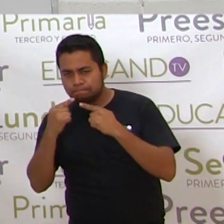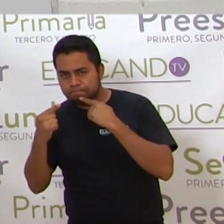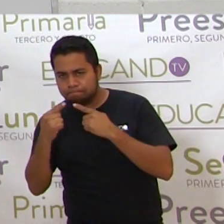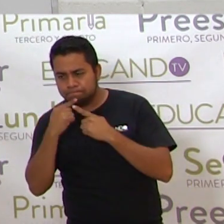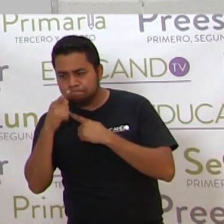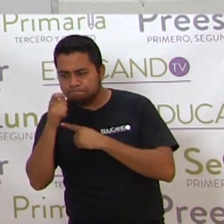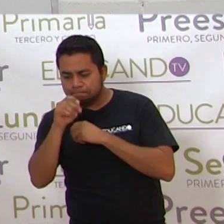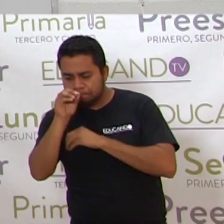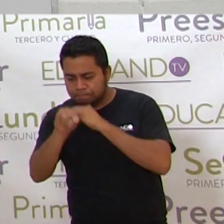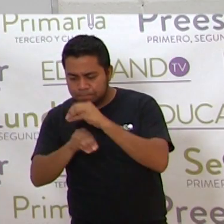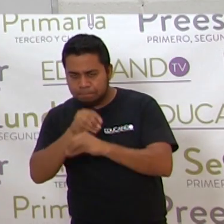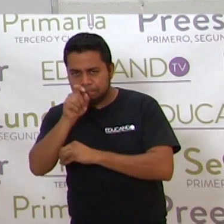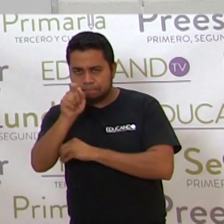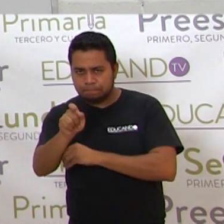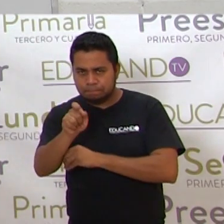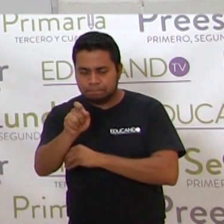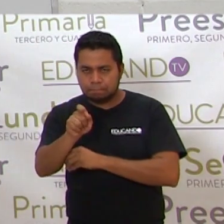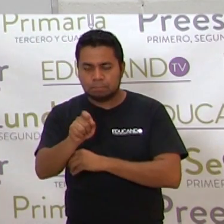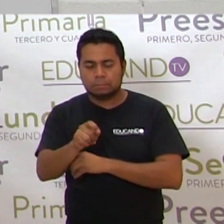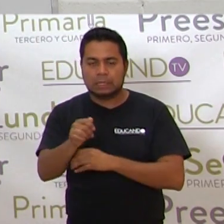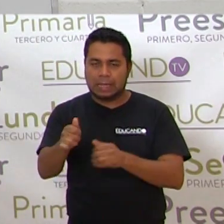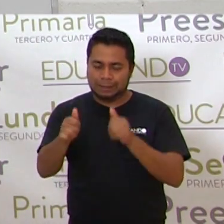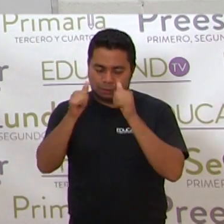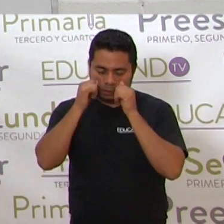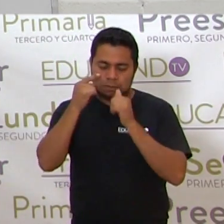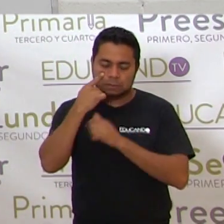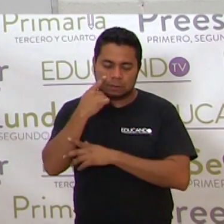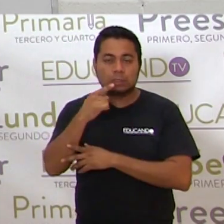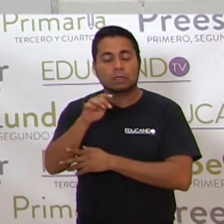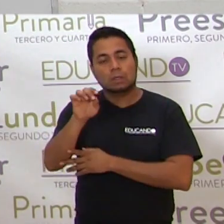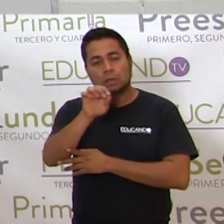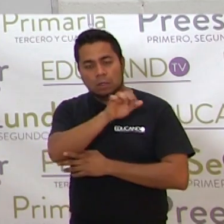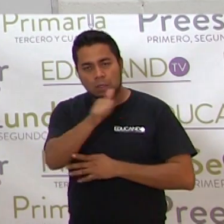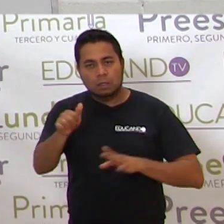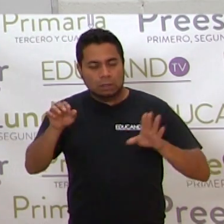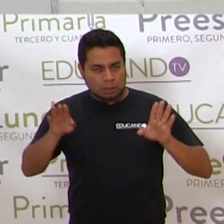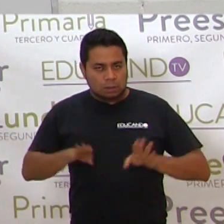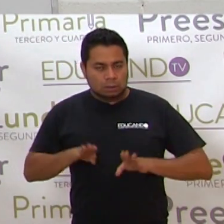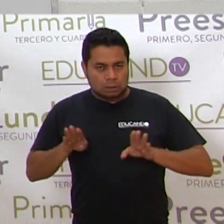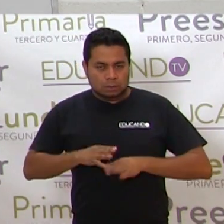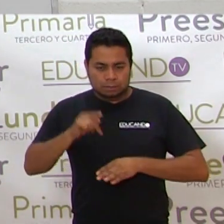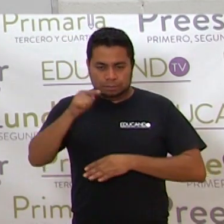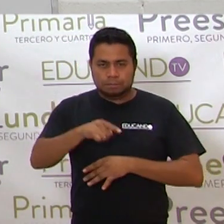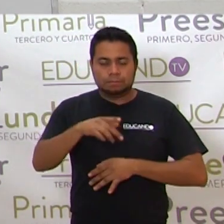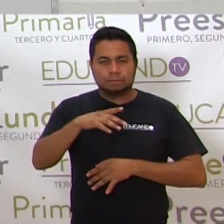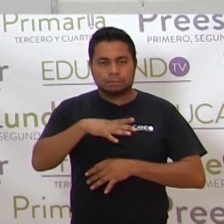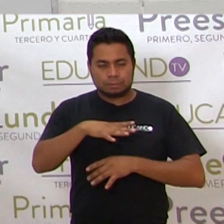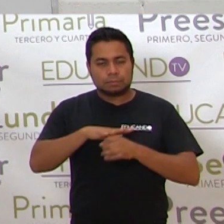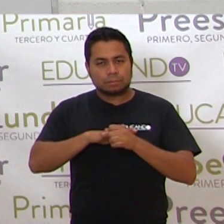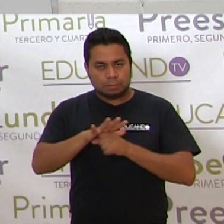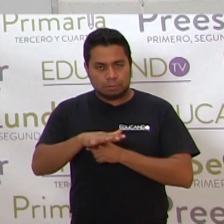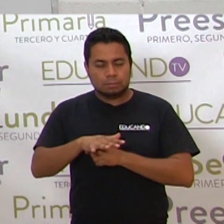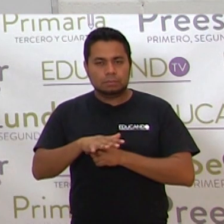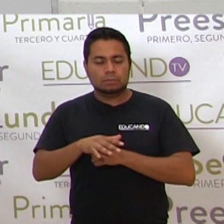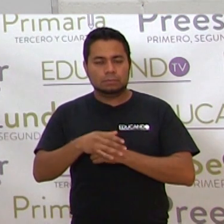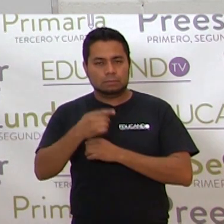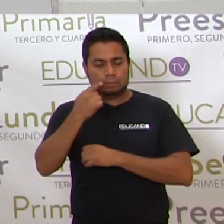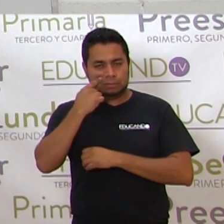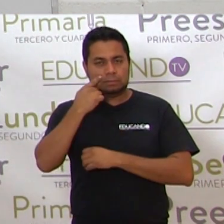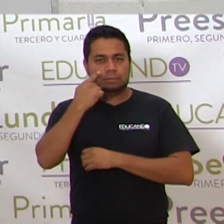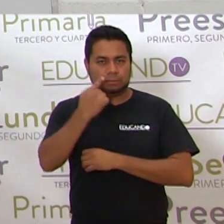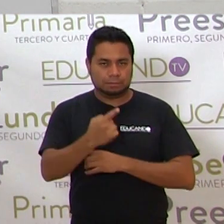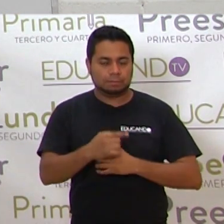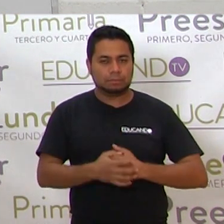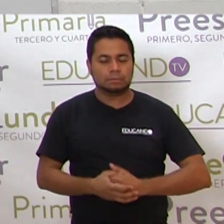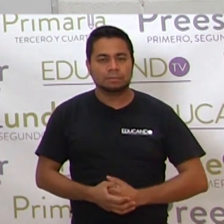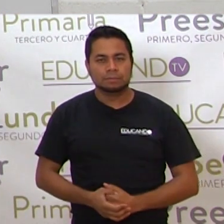parlamentos. Mucha atención. También, otra característica que tenemos va a ser la siguiente.